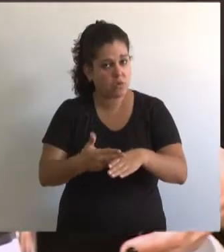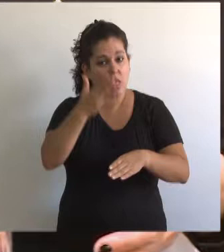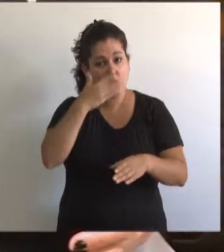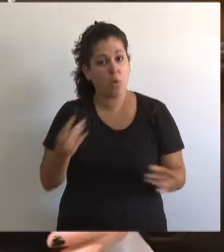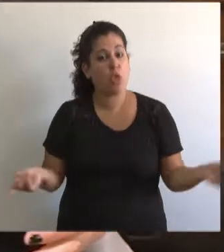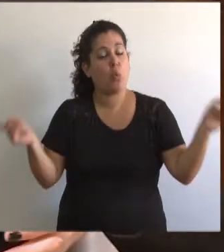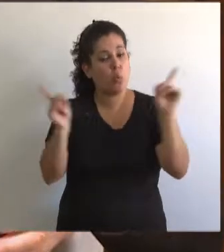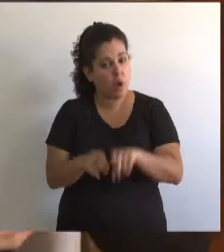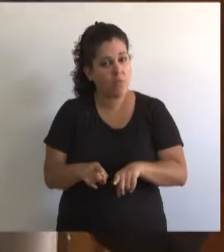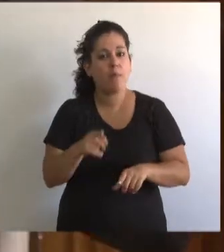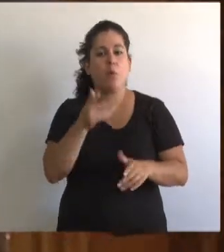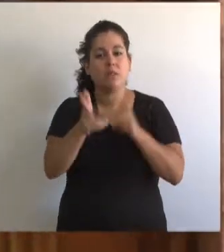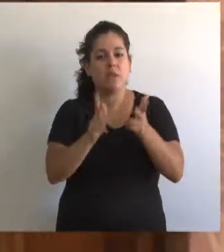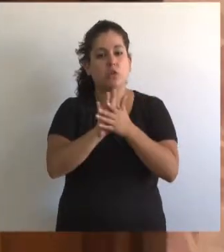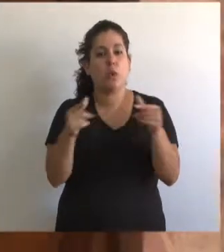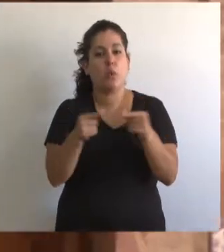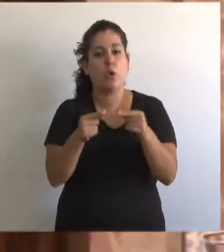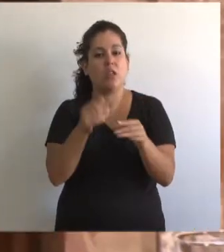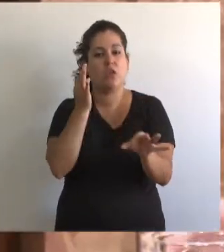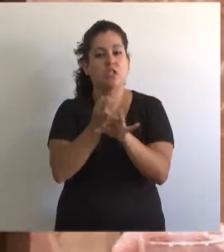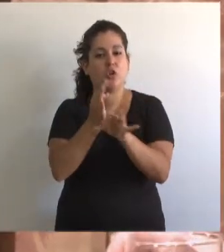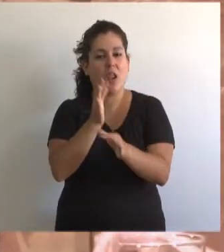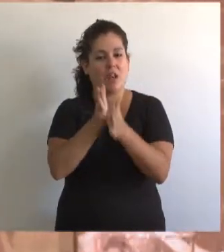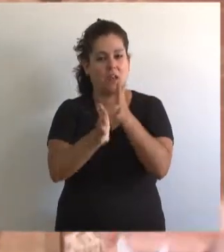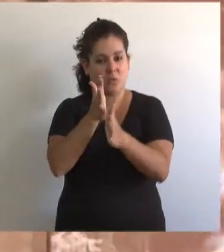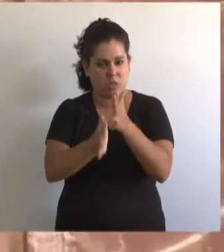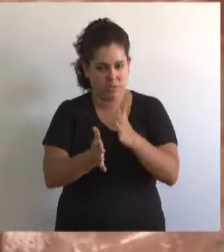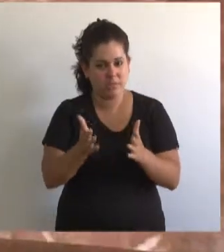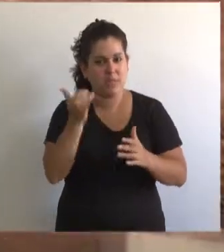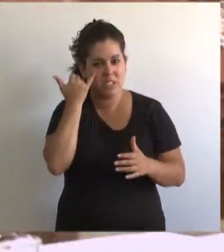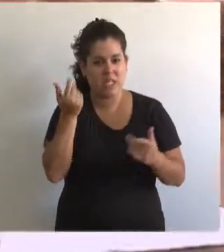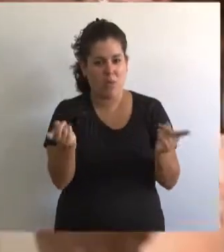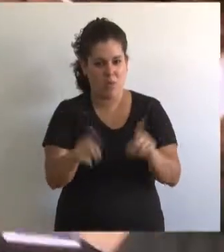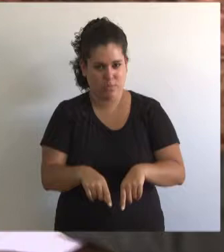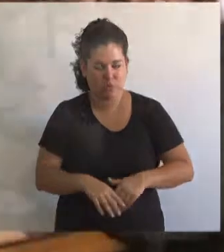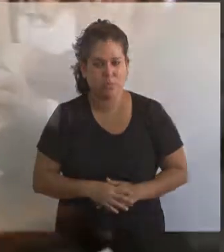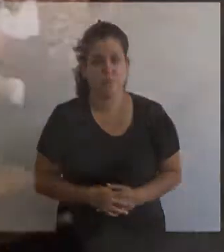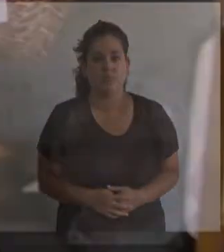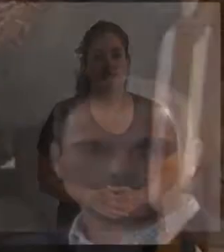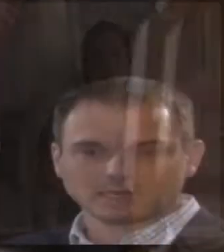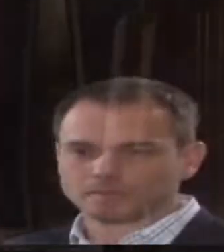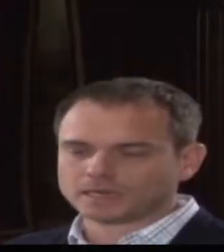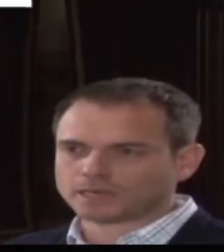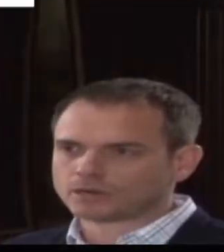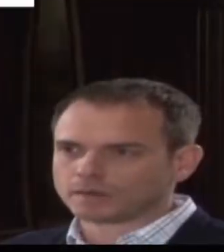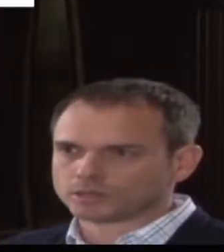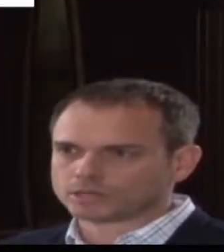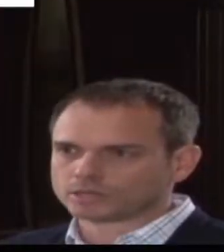Cuando regresemos estaremos hablando del boleto escolar gratuito. Ya volvemos.